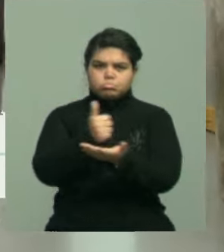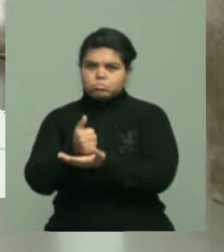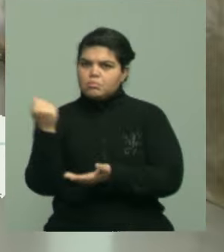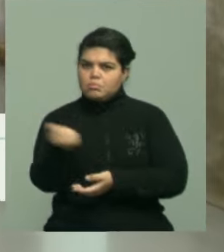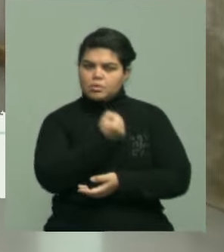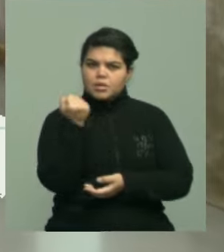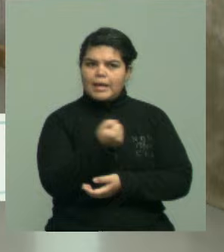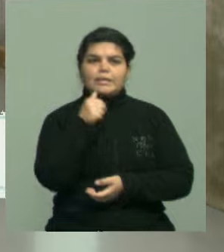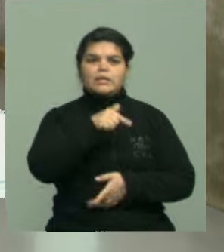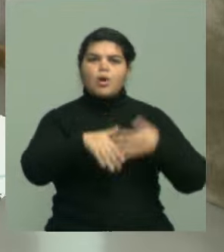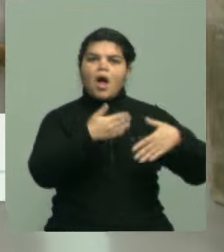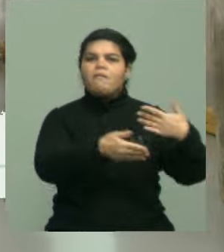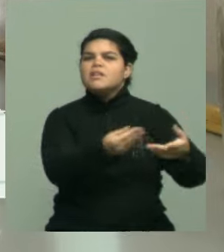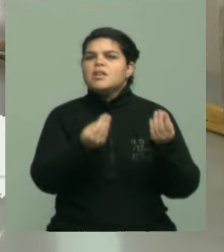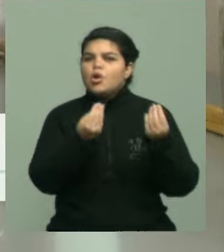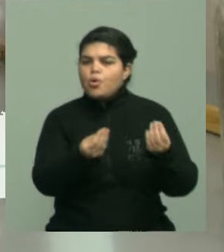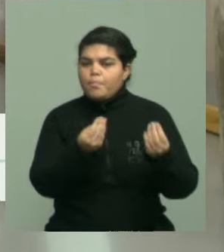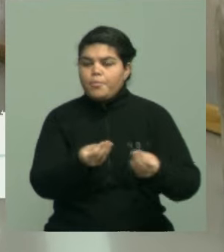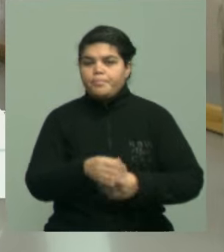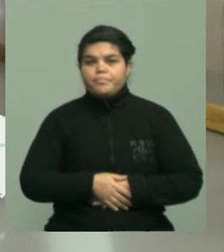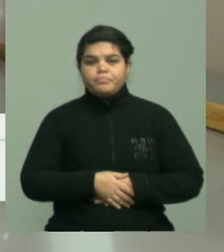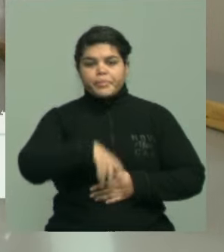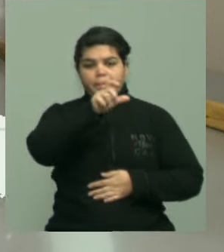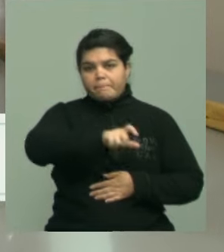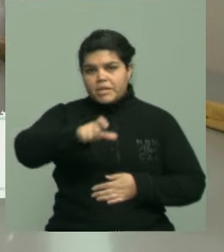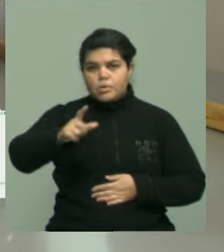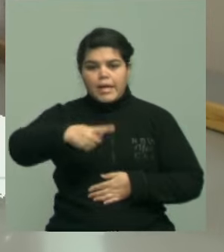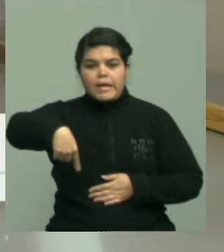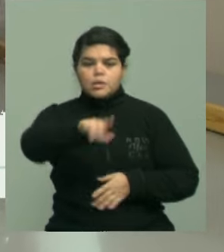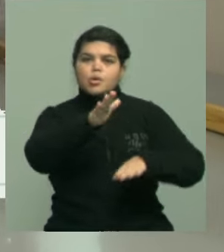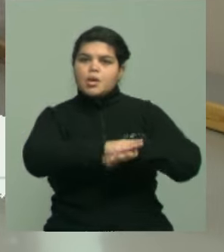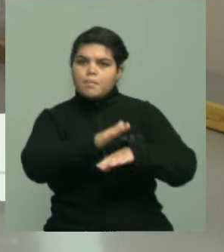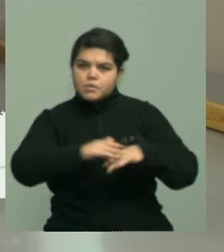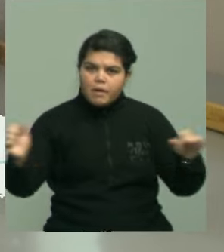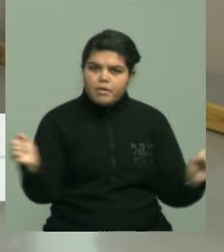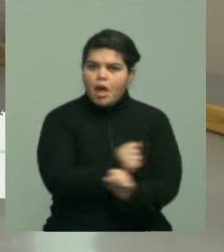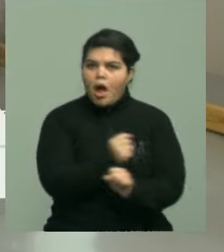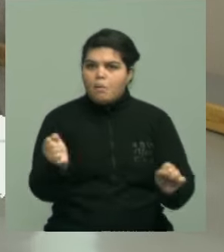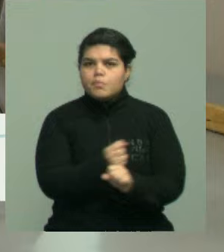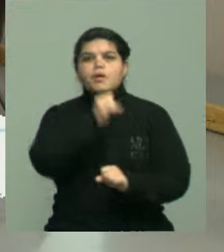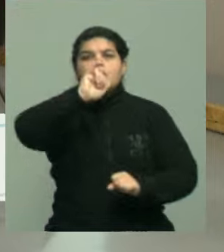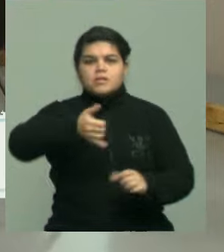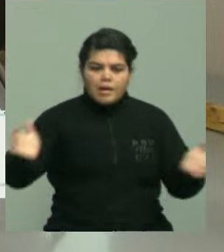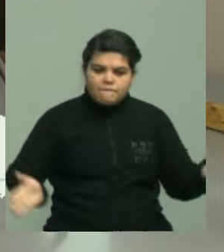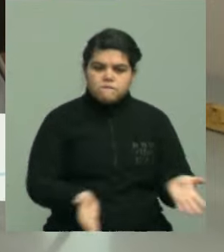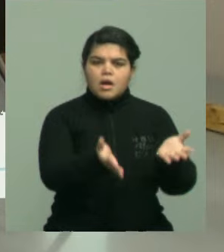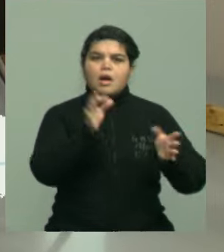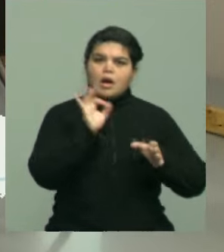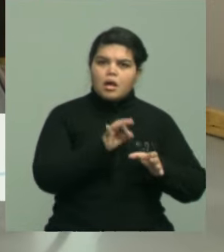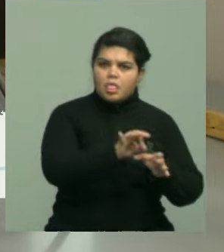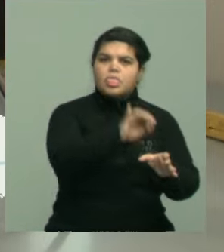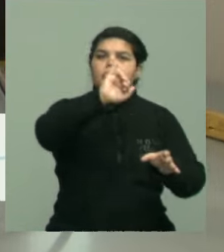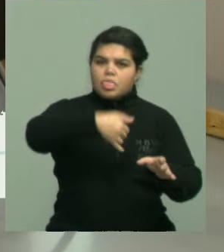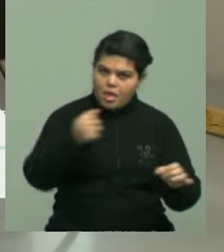de, a partir de las personas que pueden cultivar, que están autorizados para cultivar y que de pronto tal